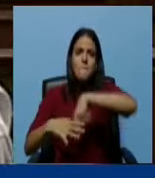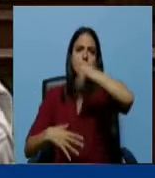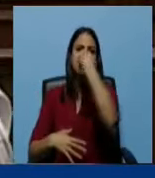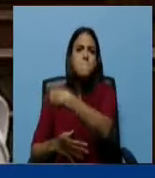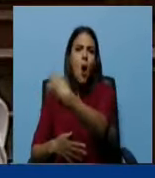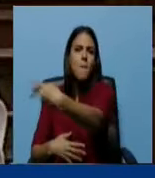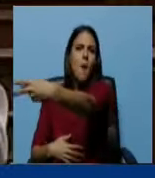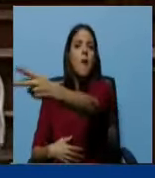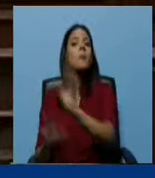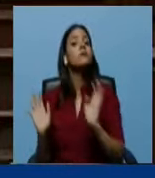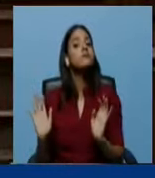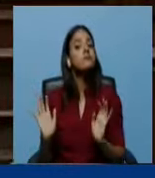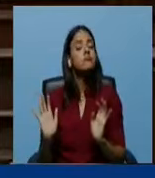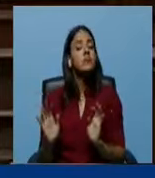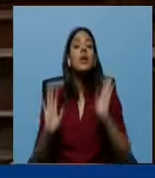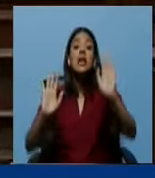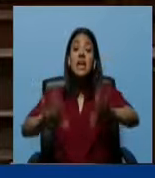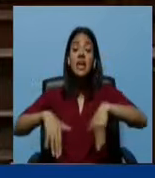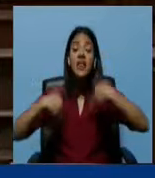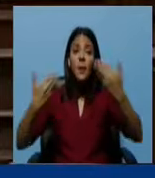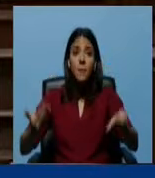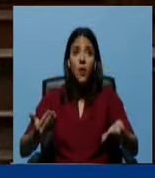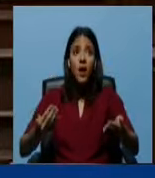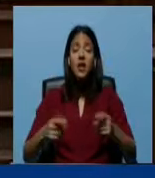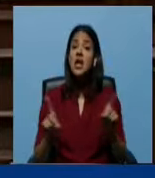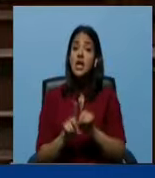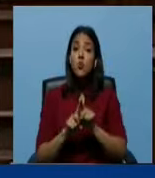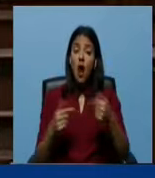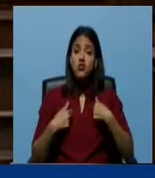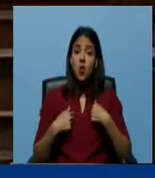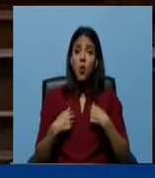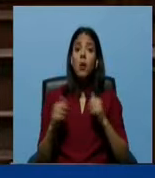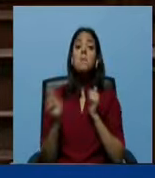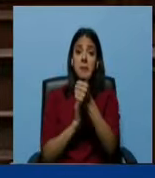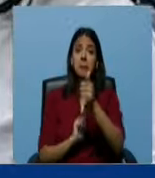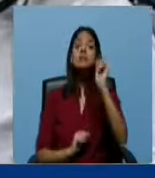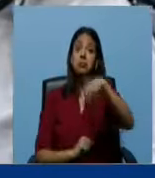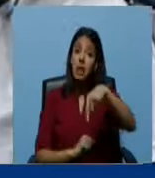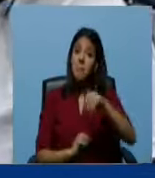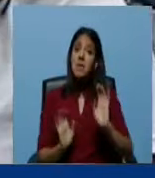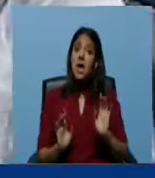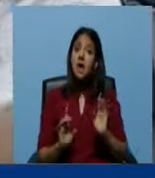Y luego lo llevó, como le ha pasado a mucha gente, a mí me pasó.